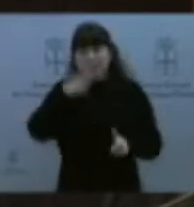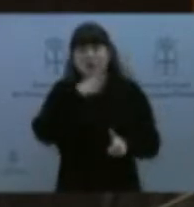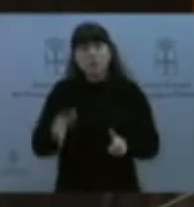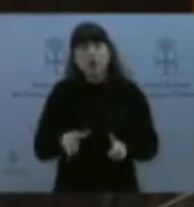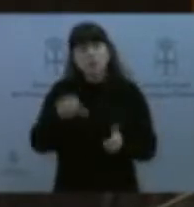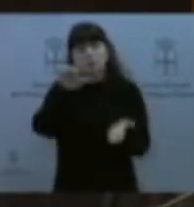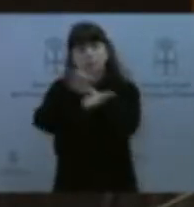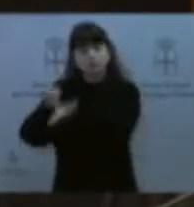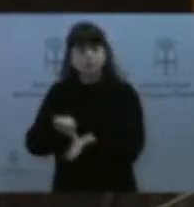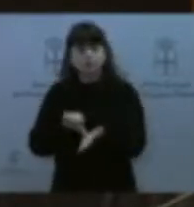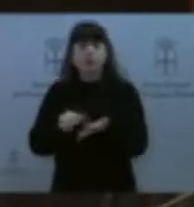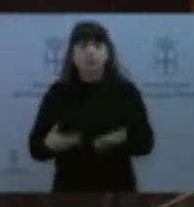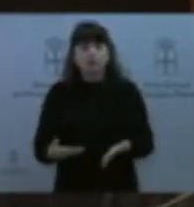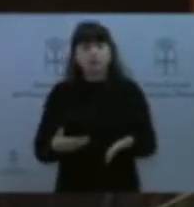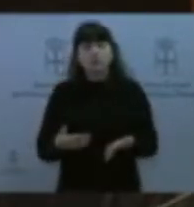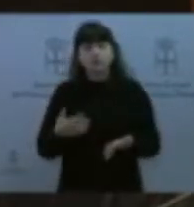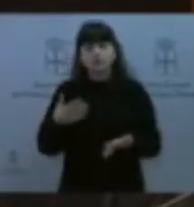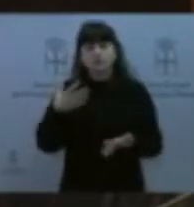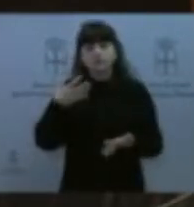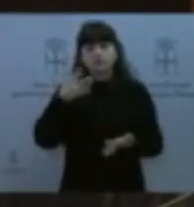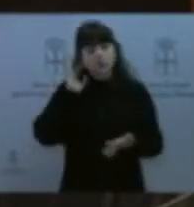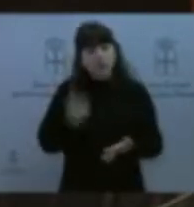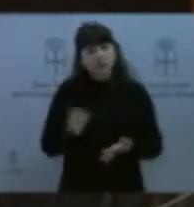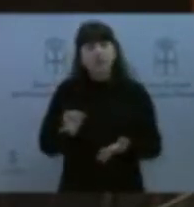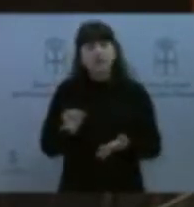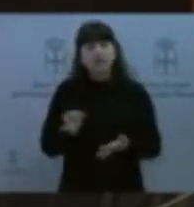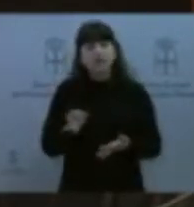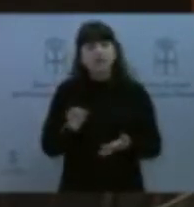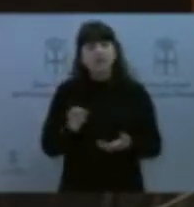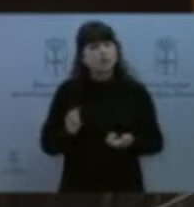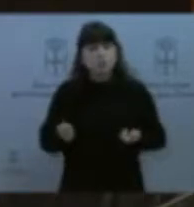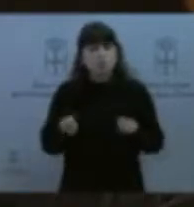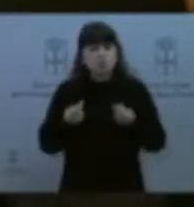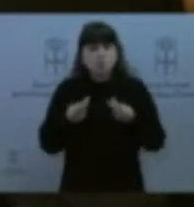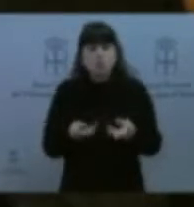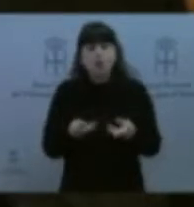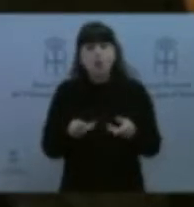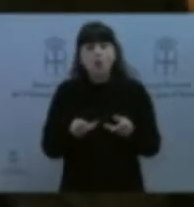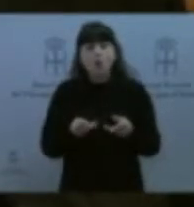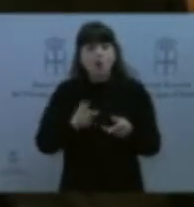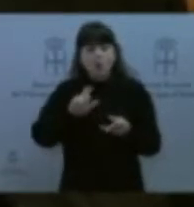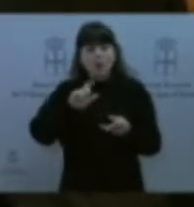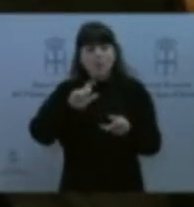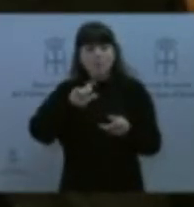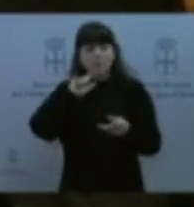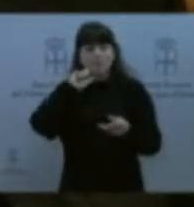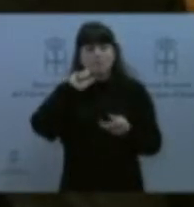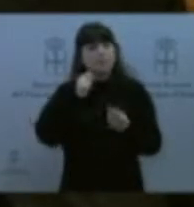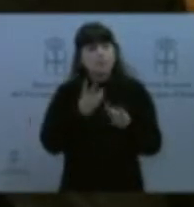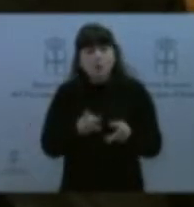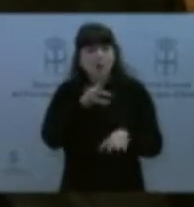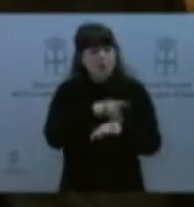cierto, es mayor número de pacientes, mayor número de médicos, mayor número de recursos. Me habla